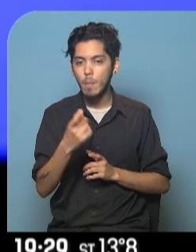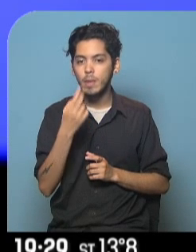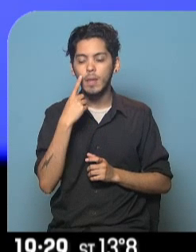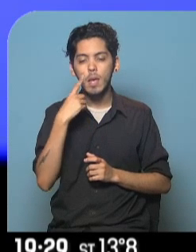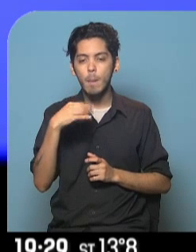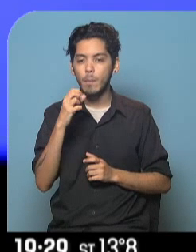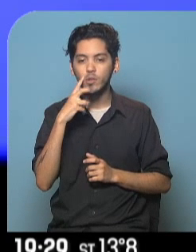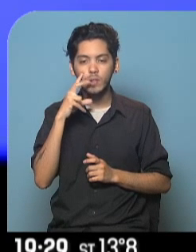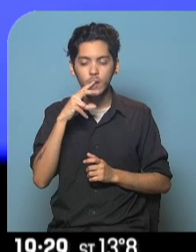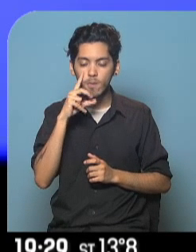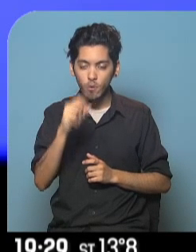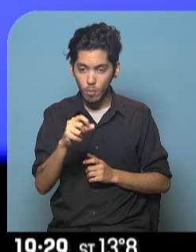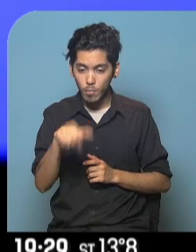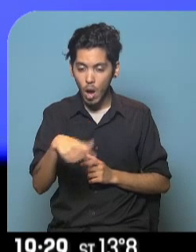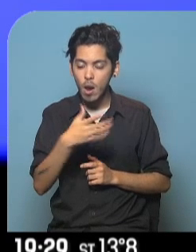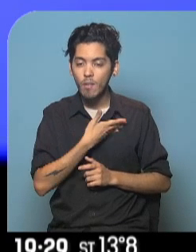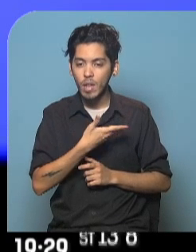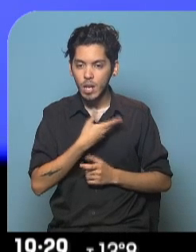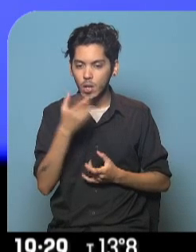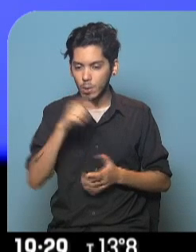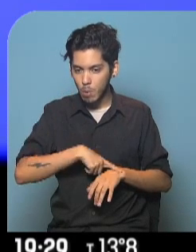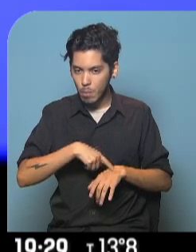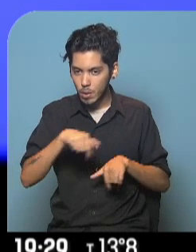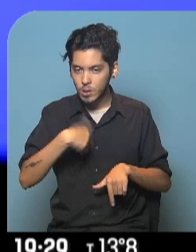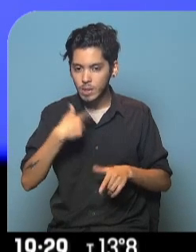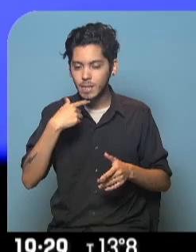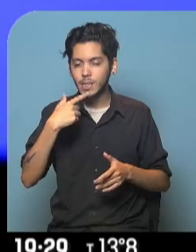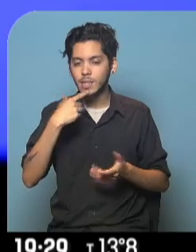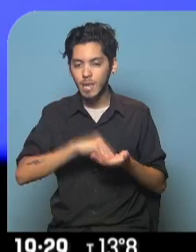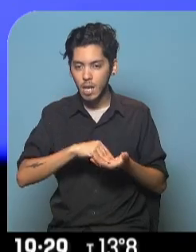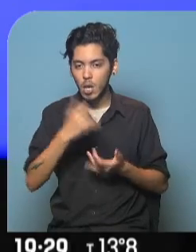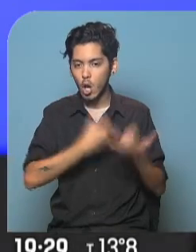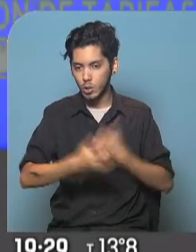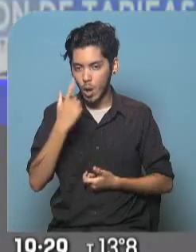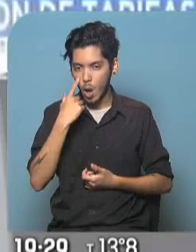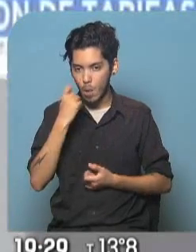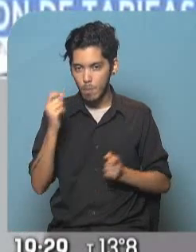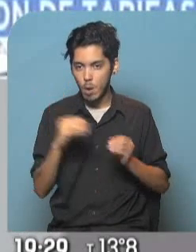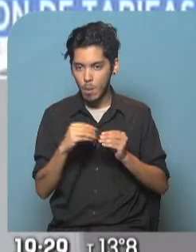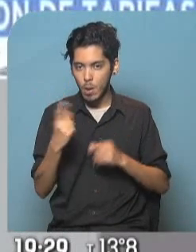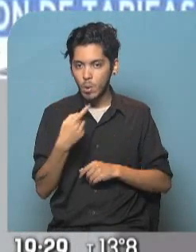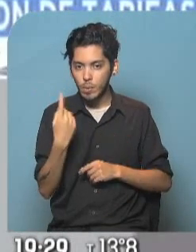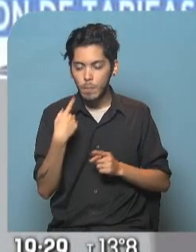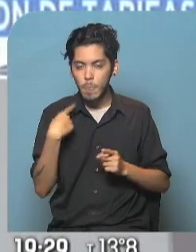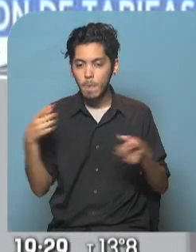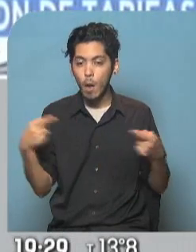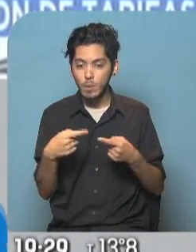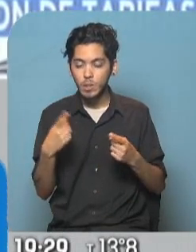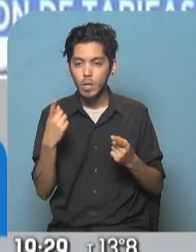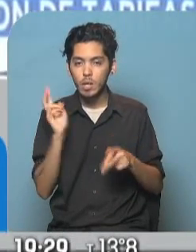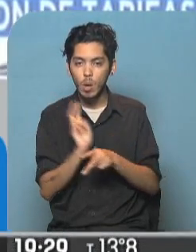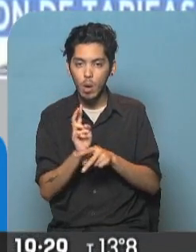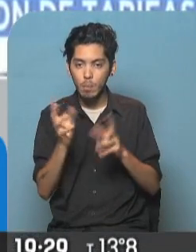ahora federico en este momento en la cámara de senadores nos decía nuestro organista los opositores que defienden este proyecto dicen